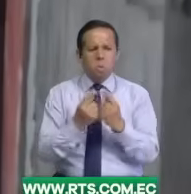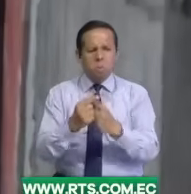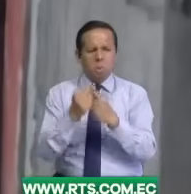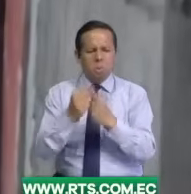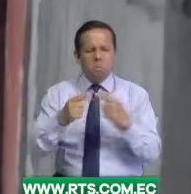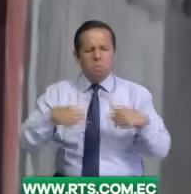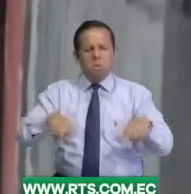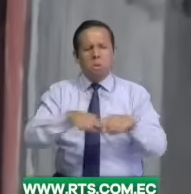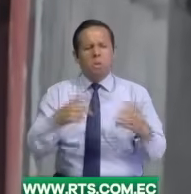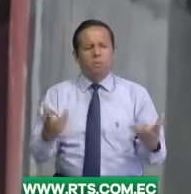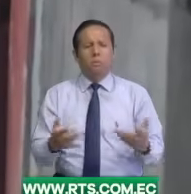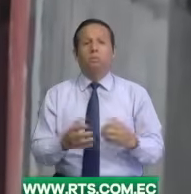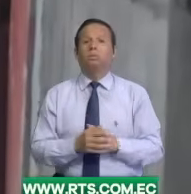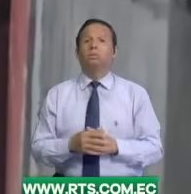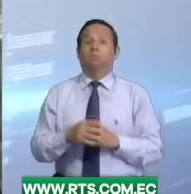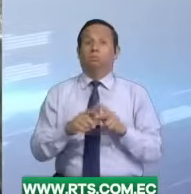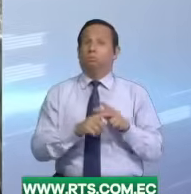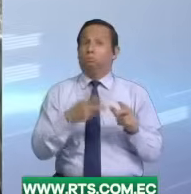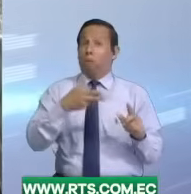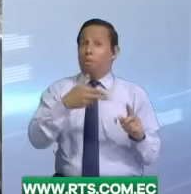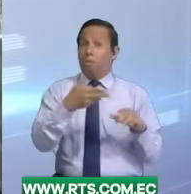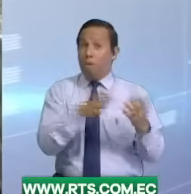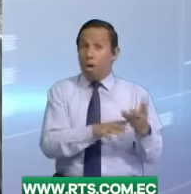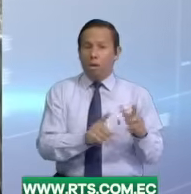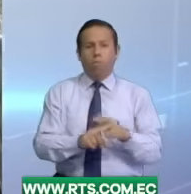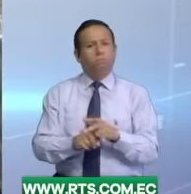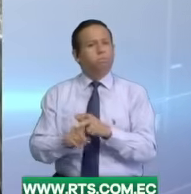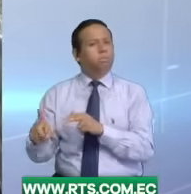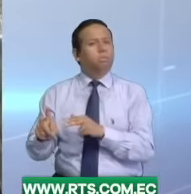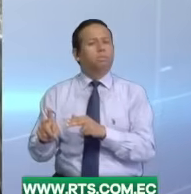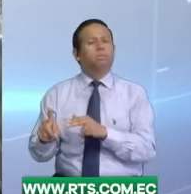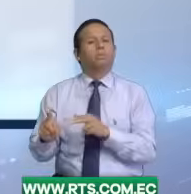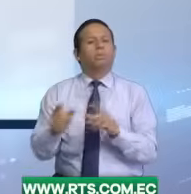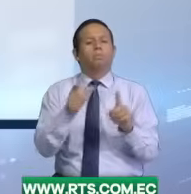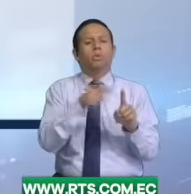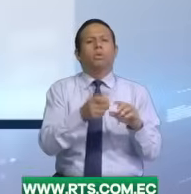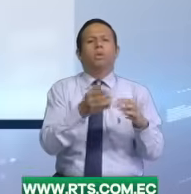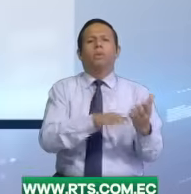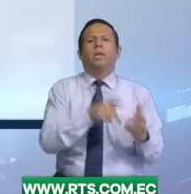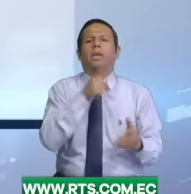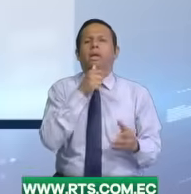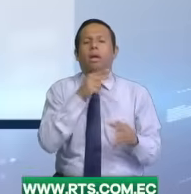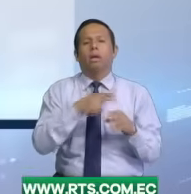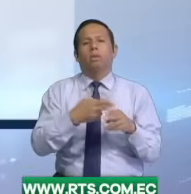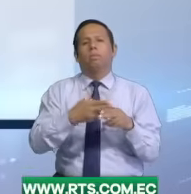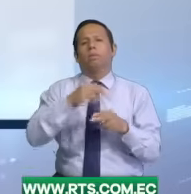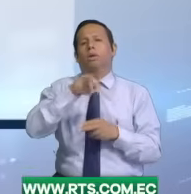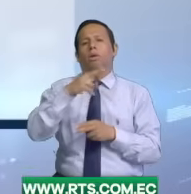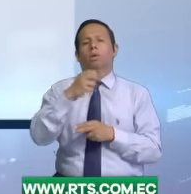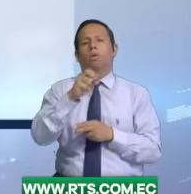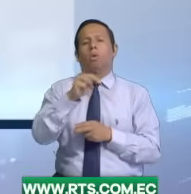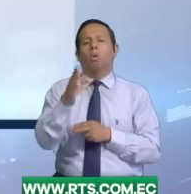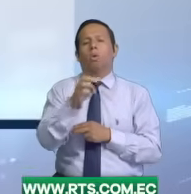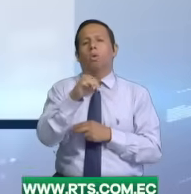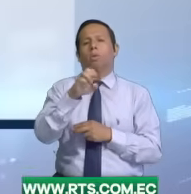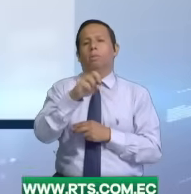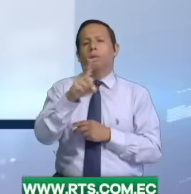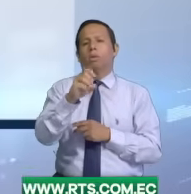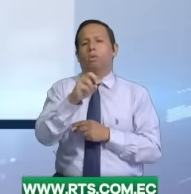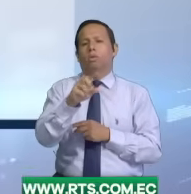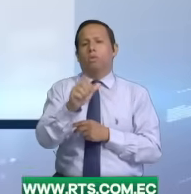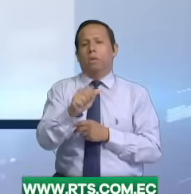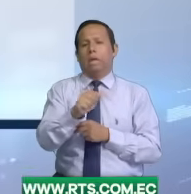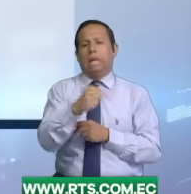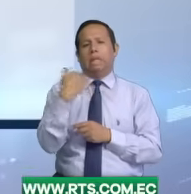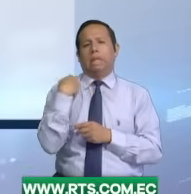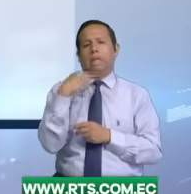vez que lo asesinaron, huyeron del sitio. La persona fallecida responde a los nombres de John Raúl Mendoza León, de 30 años y de